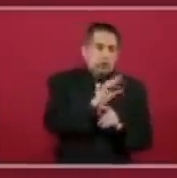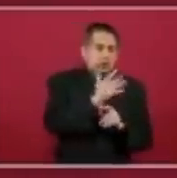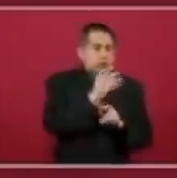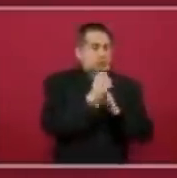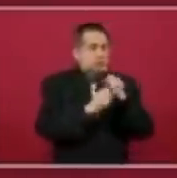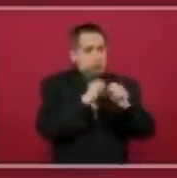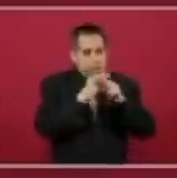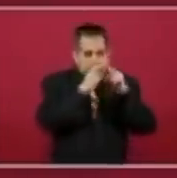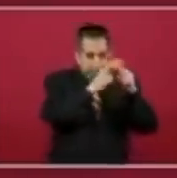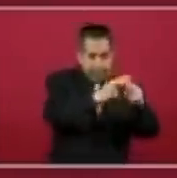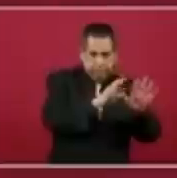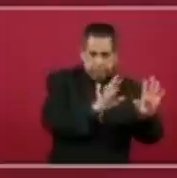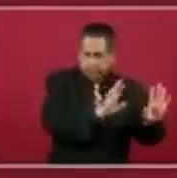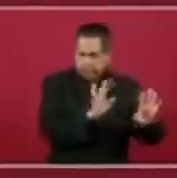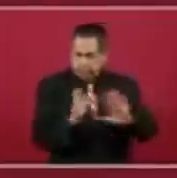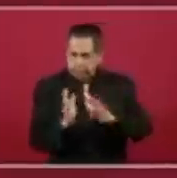años,